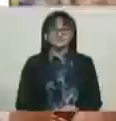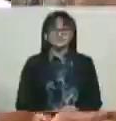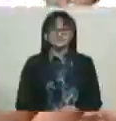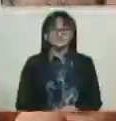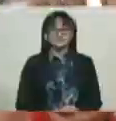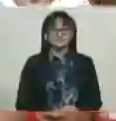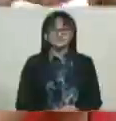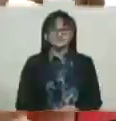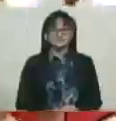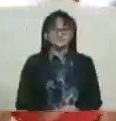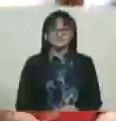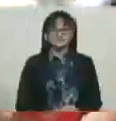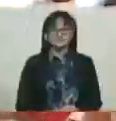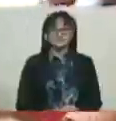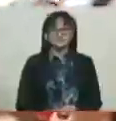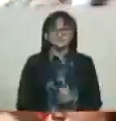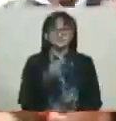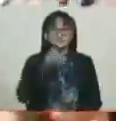uyuyuy